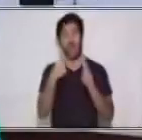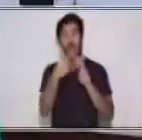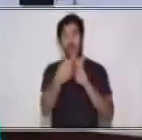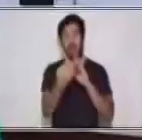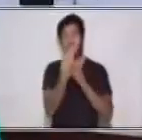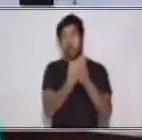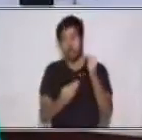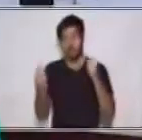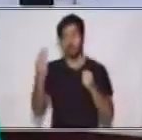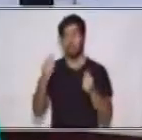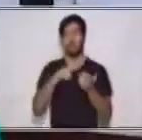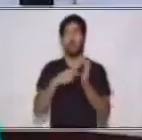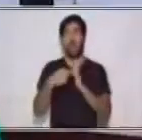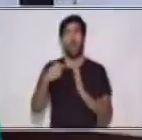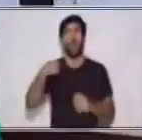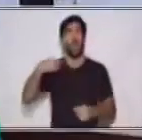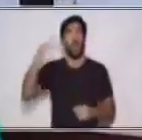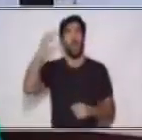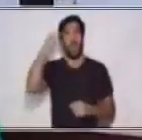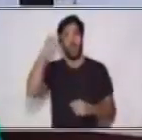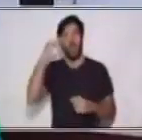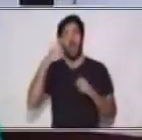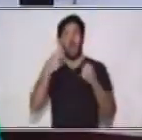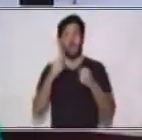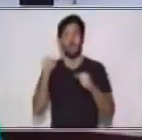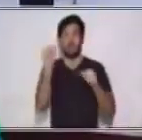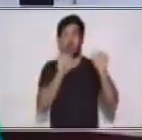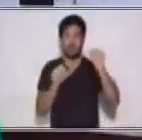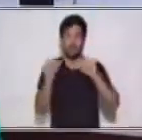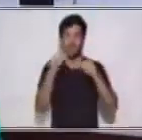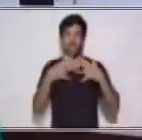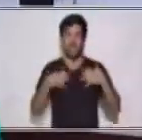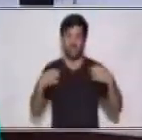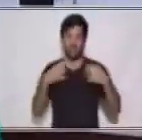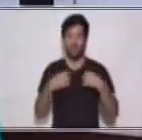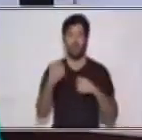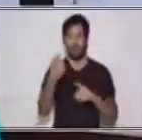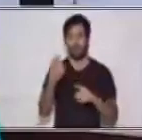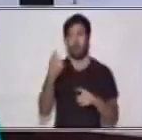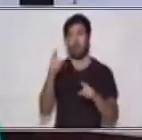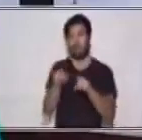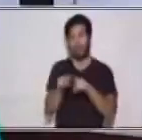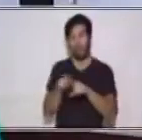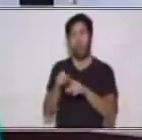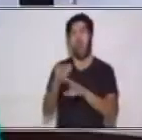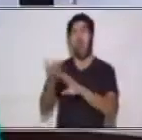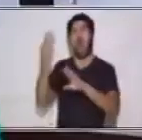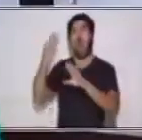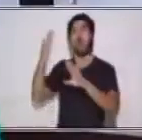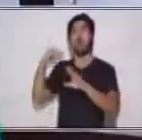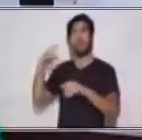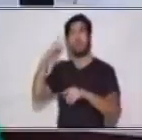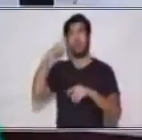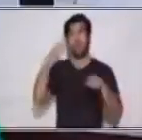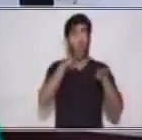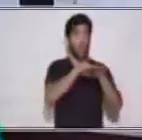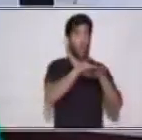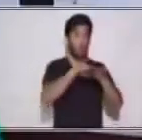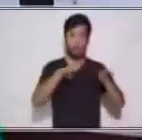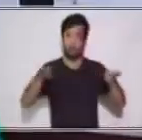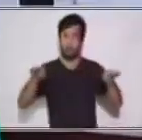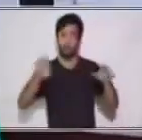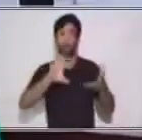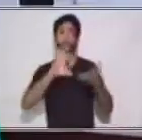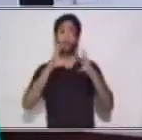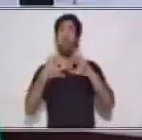conocimiento científico y crear teorías. Así como vimos que antes creían que la Tierra era plana, pero a partir de